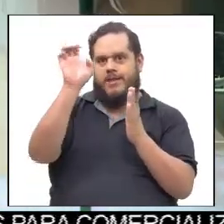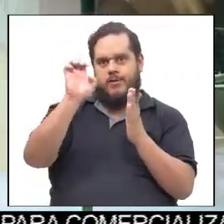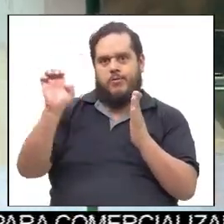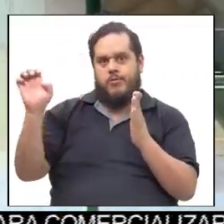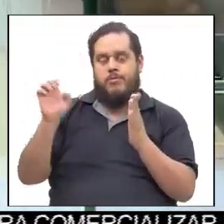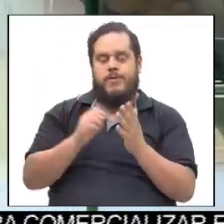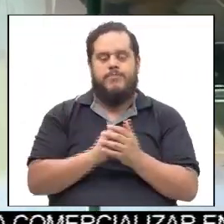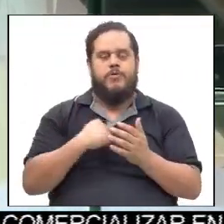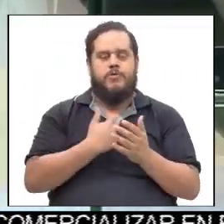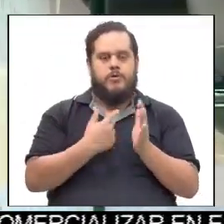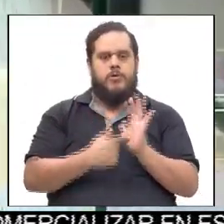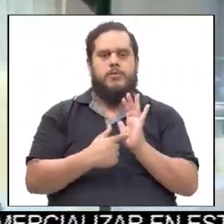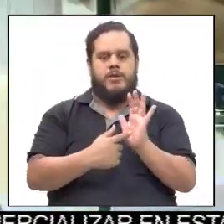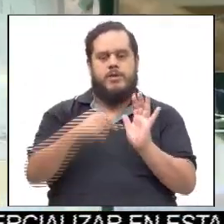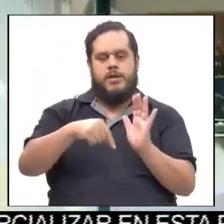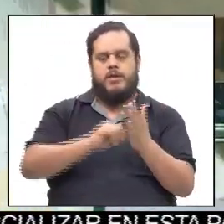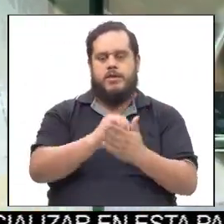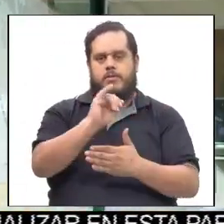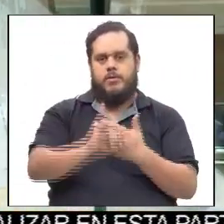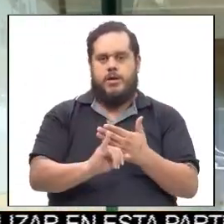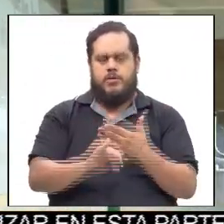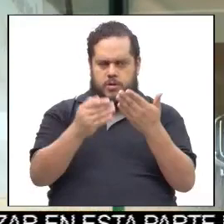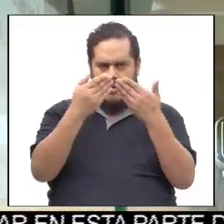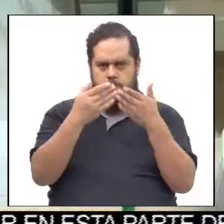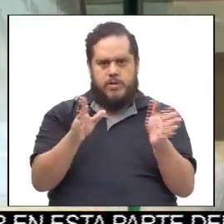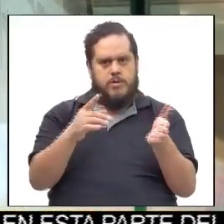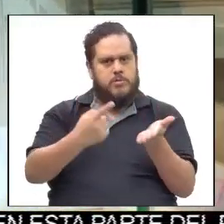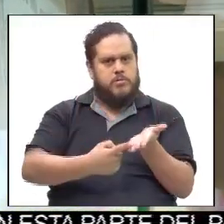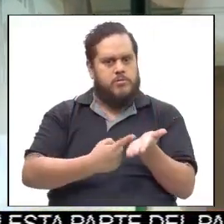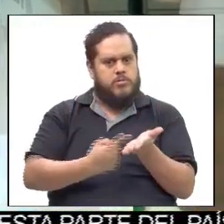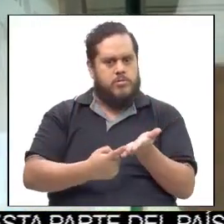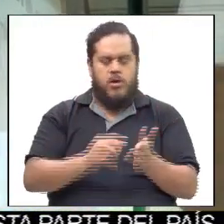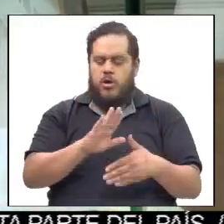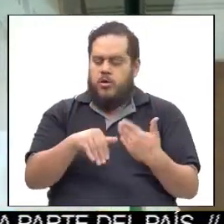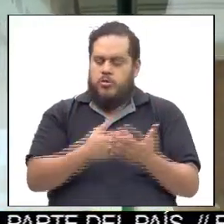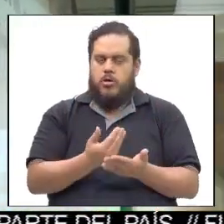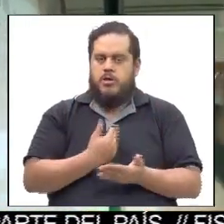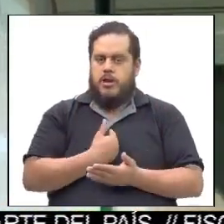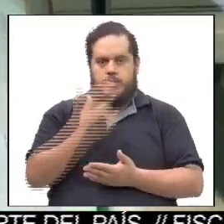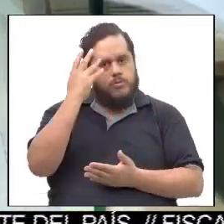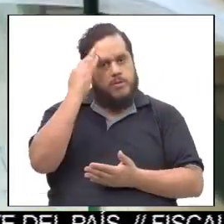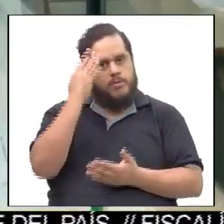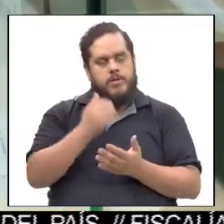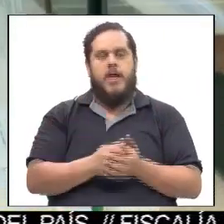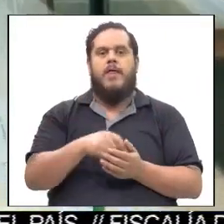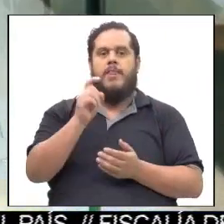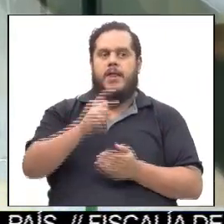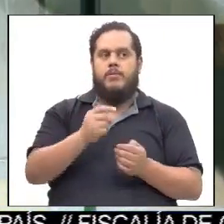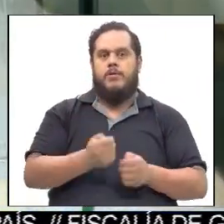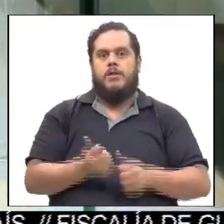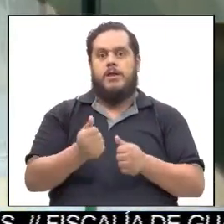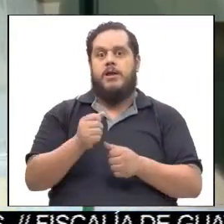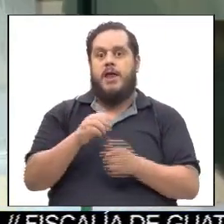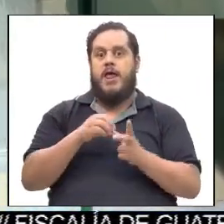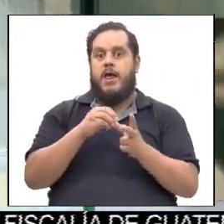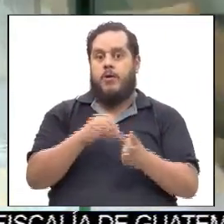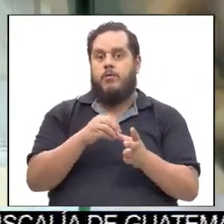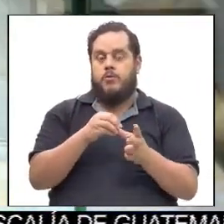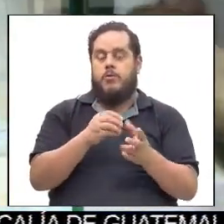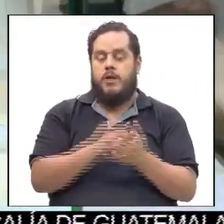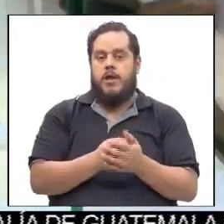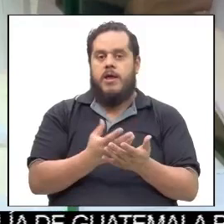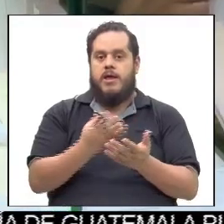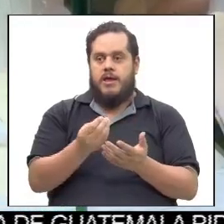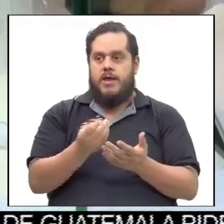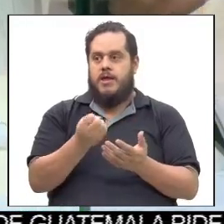Lo presentamos en este proyecto. Estamos abiertos a una discusión. Todos tenemos una preocupación. Tenemos que salir en octubre. Y digo salir en octubre significa